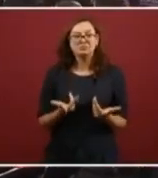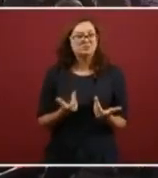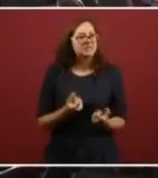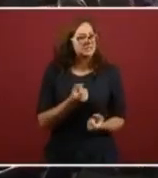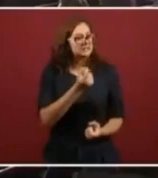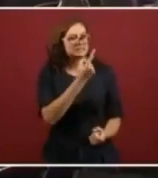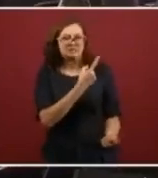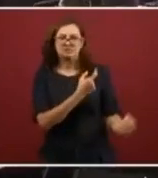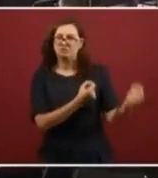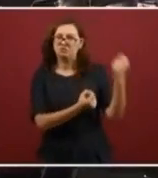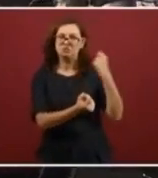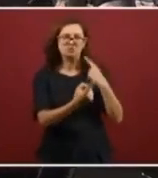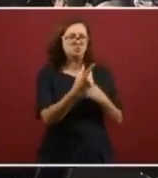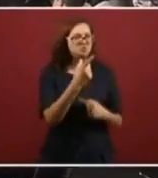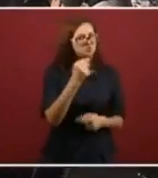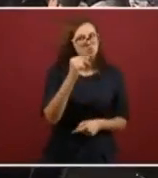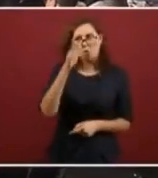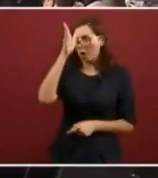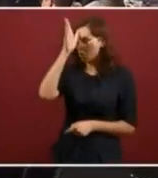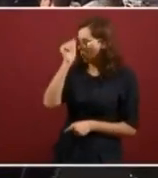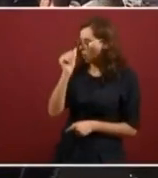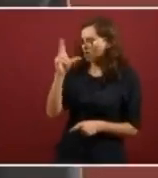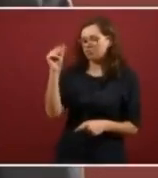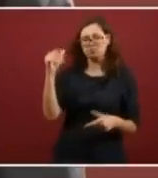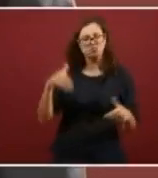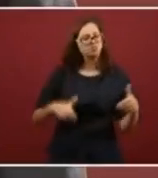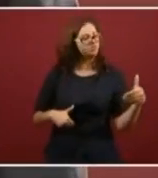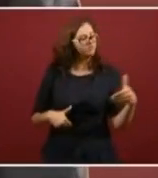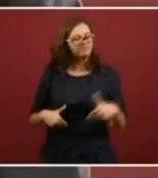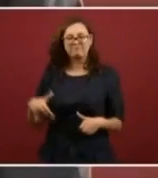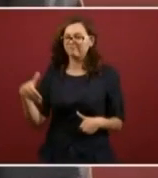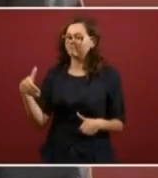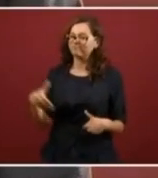no están conformes por alguna razón